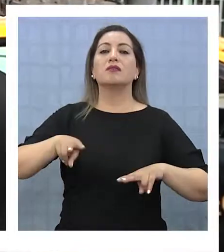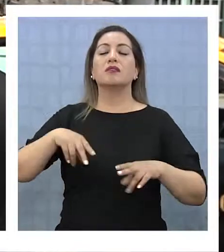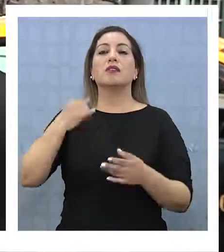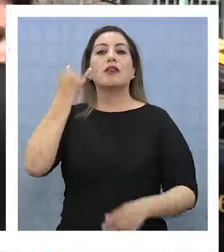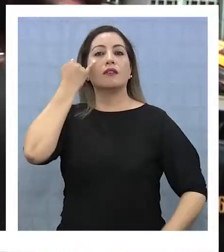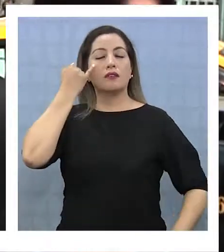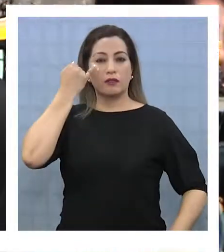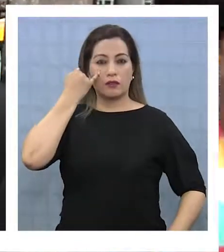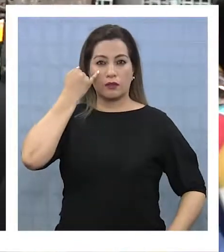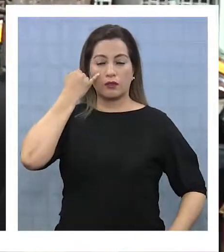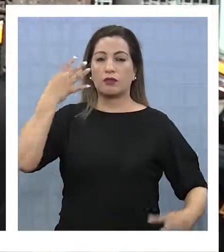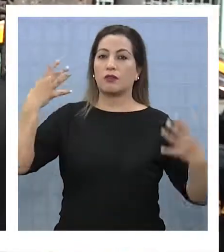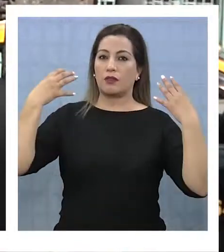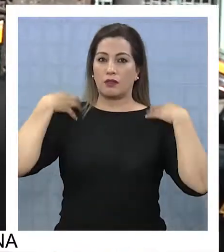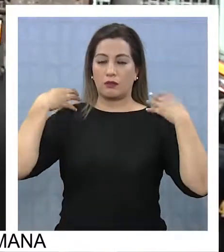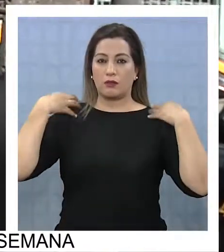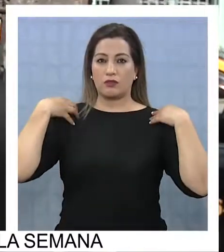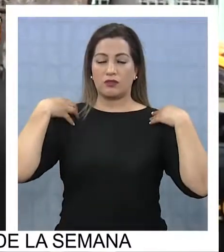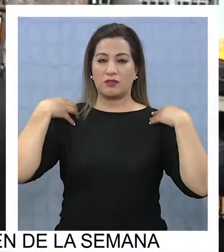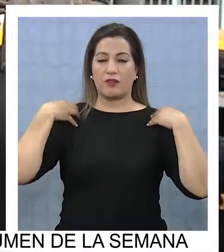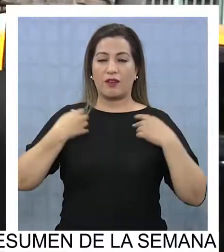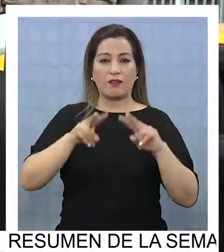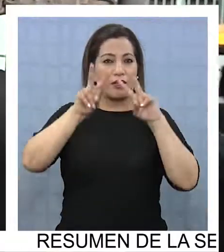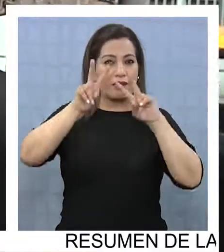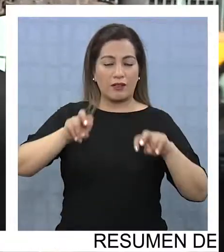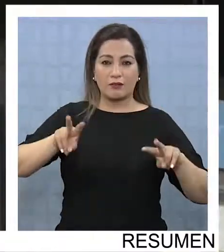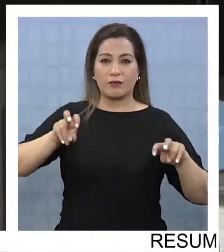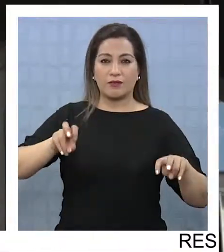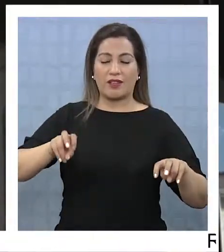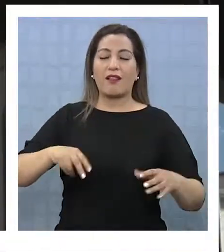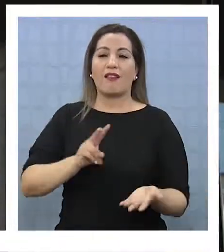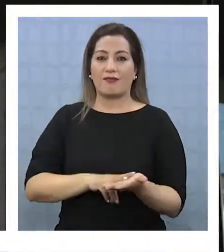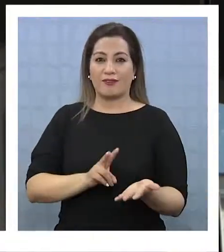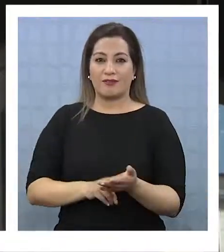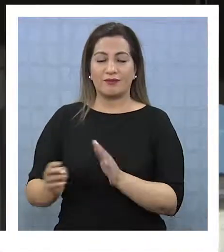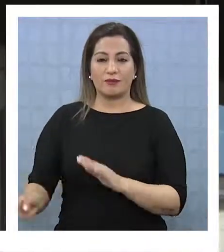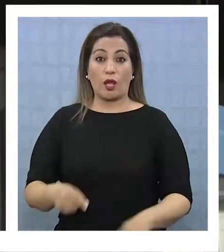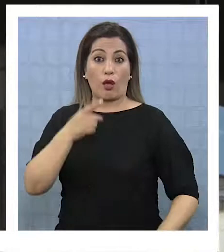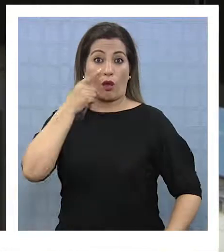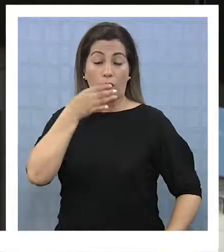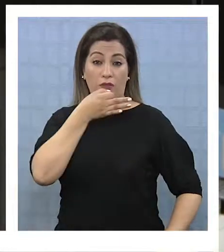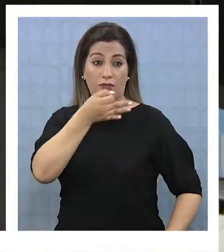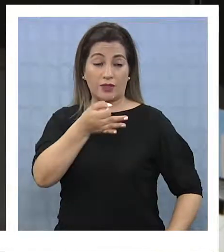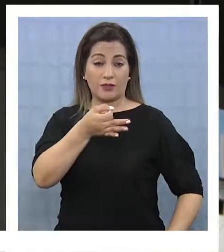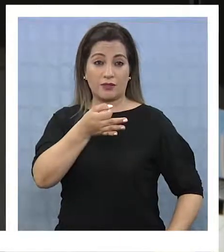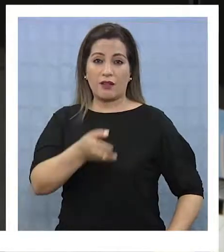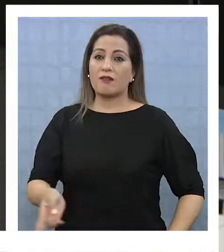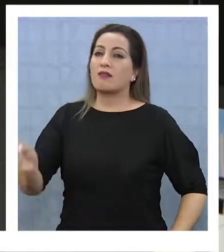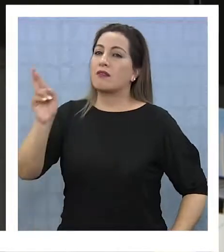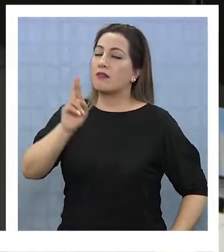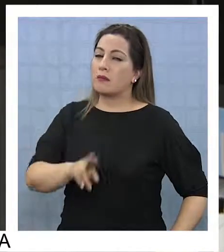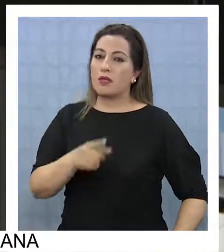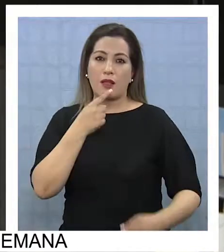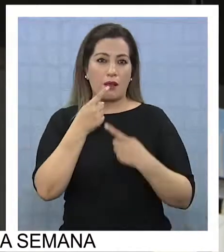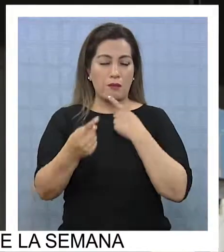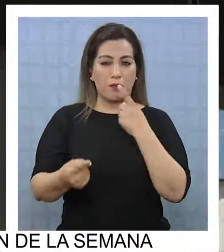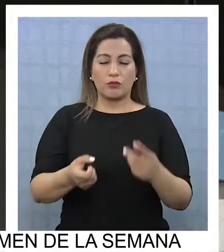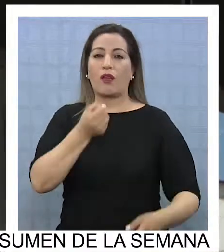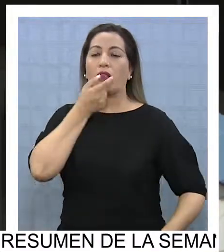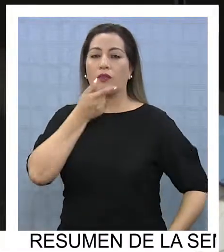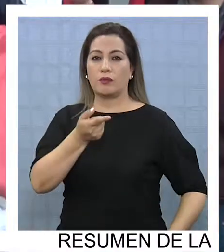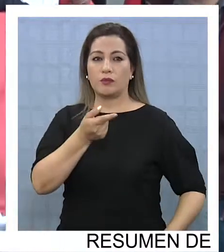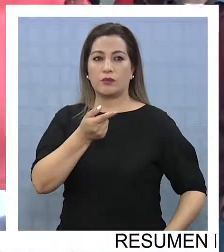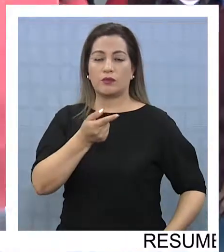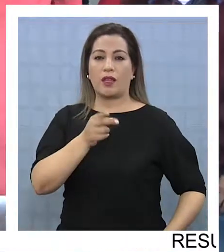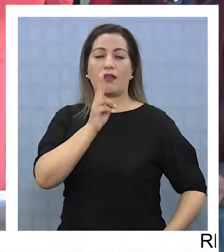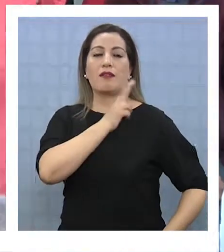que está encargado de revisar la propiedad. El dirigente agrega que se reiteran las consultas y denuncias a